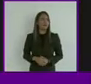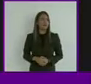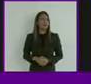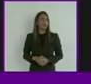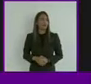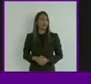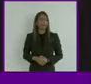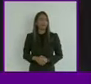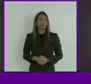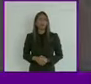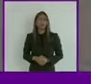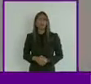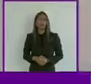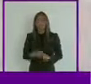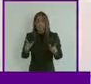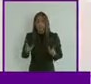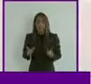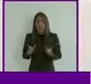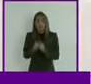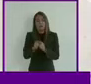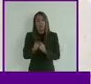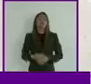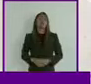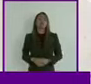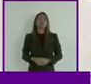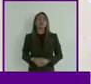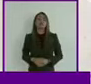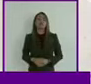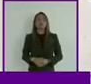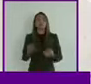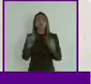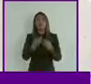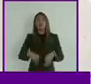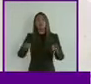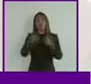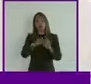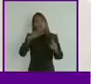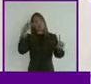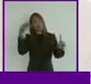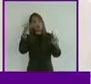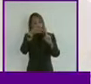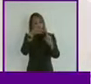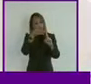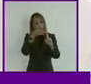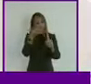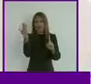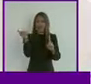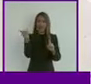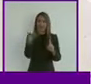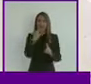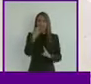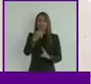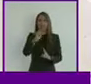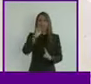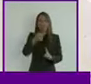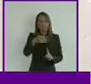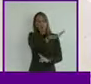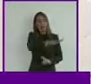Sí, pues para dar una conclusión a este tema, creo que es importante que volvamos al centro, que como ya hemos mencionado, son las